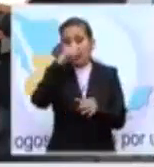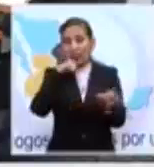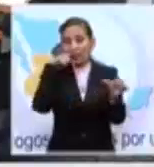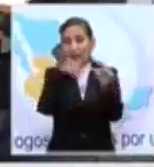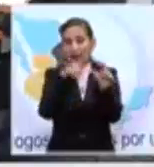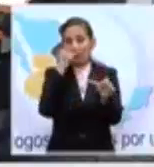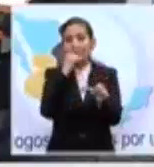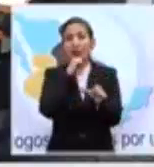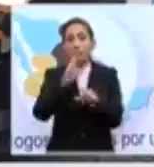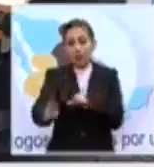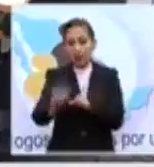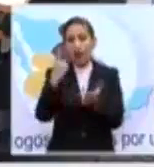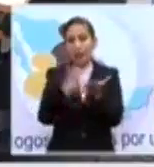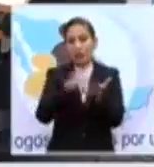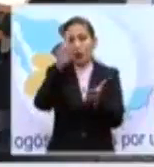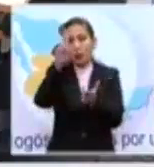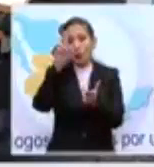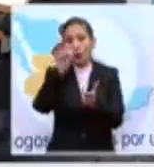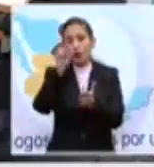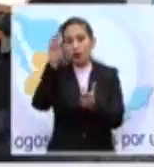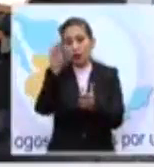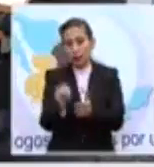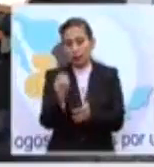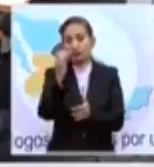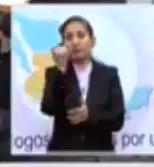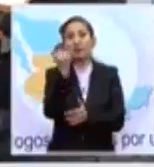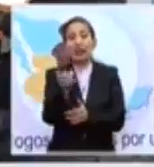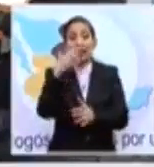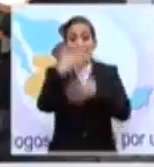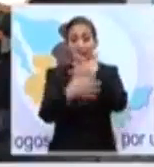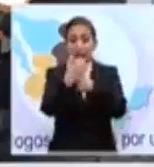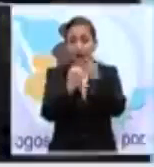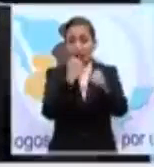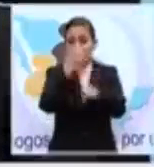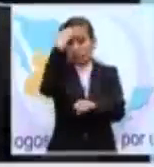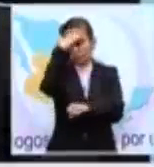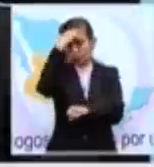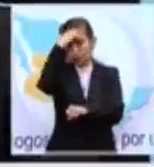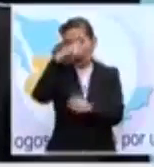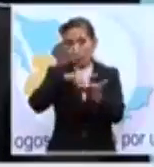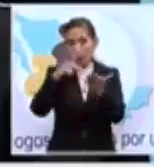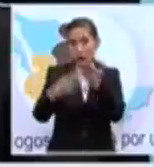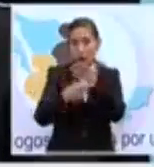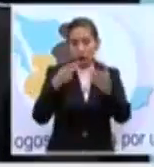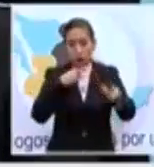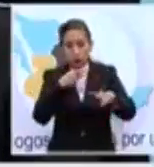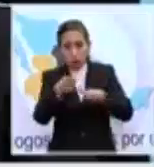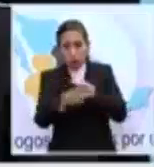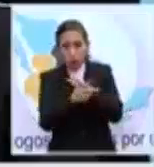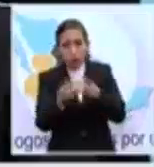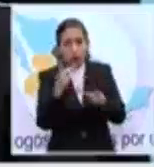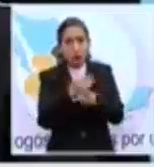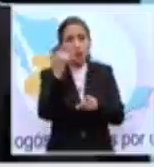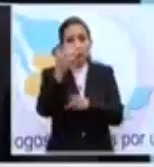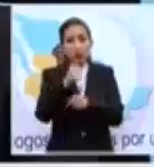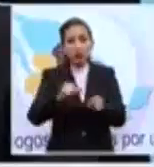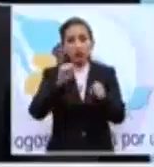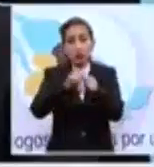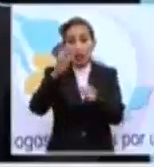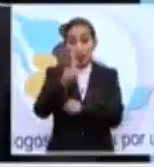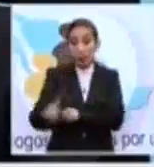Letras también de la Universidad Nacional Autónoma de México. Son 15 años ya de experiencia en proyectos productivos y sociales en el medio